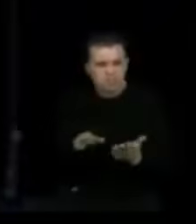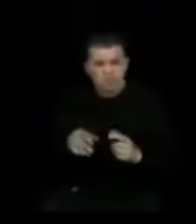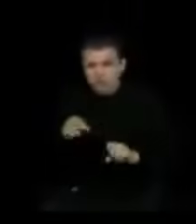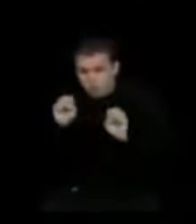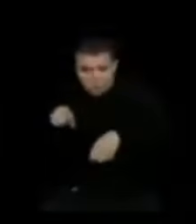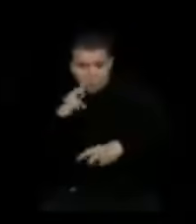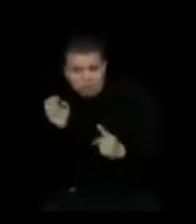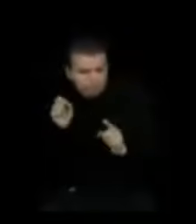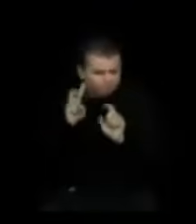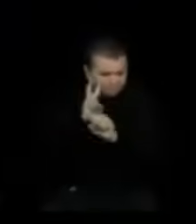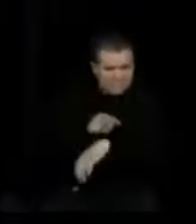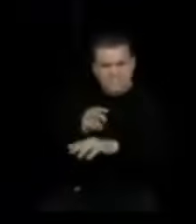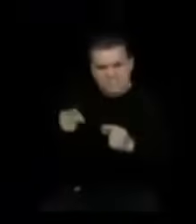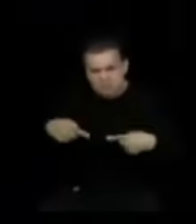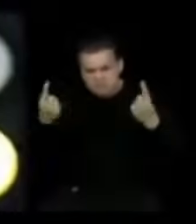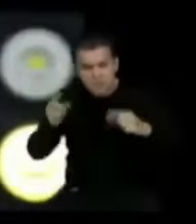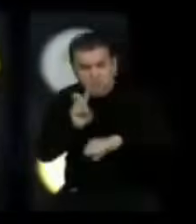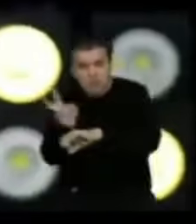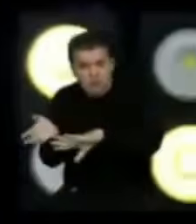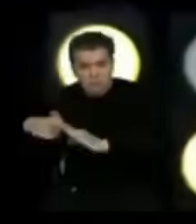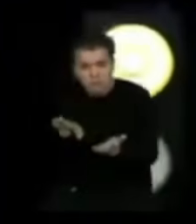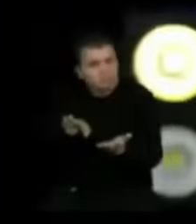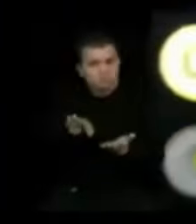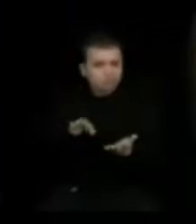No ha podido vencer a ese enemigo.